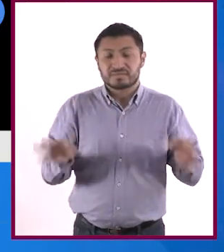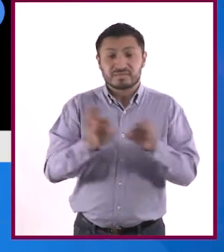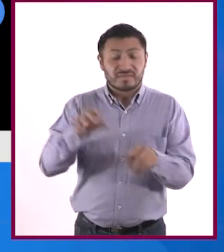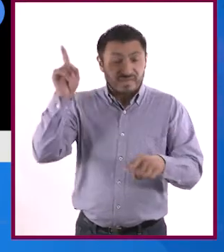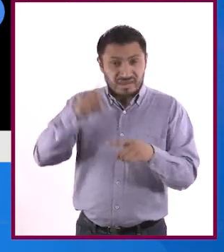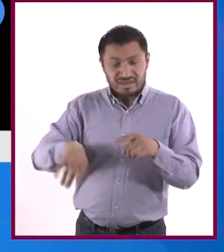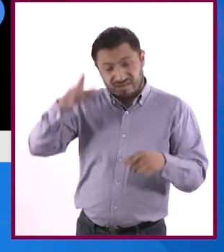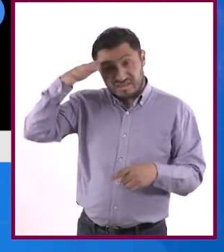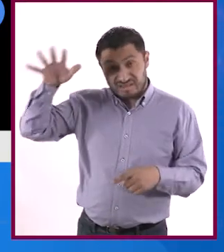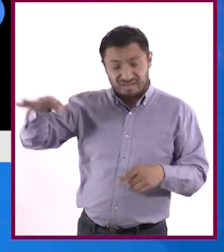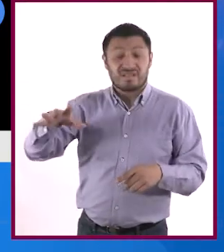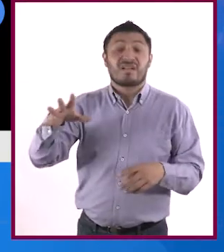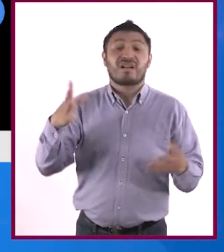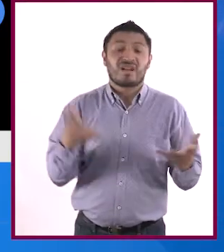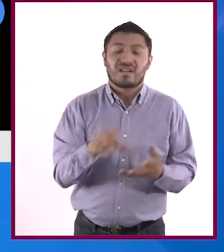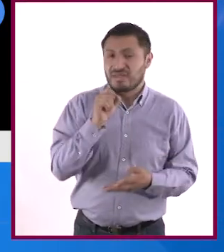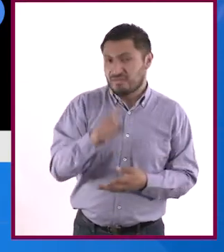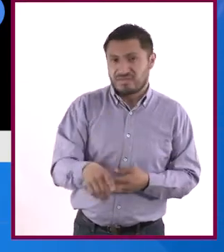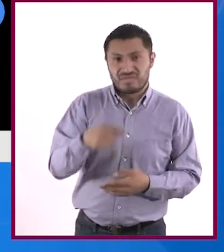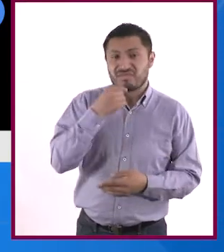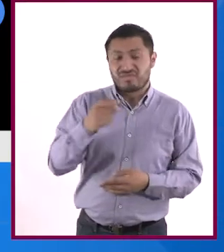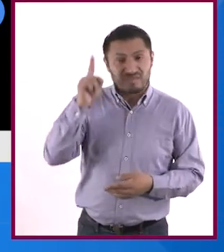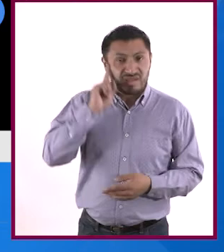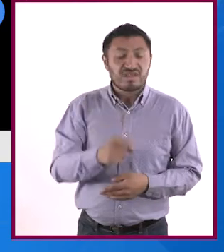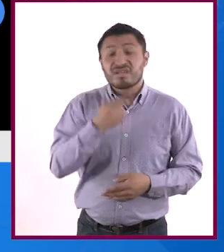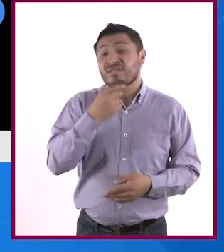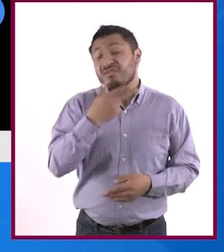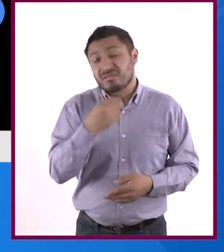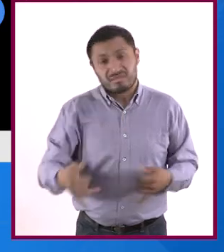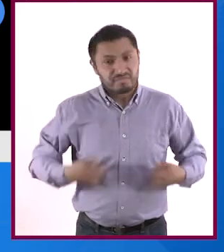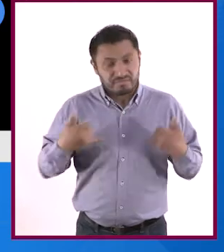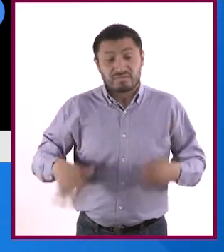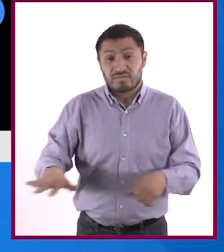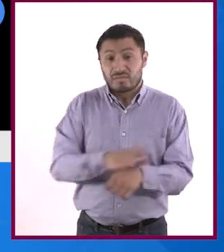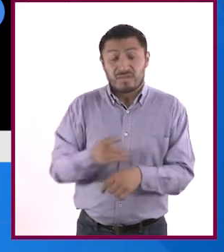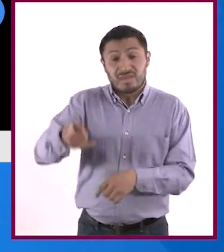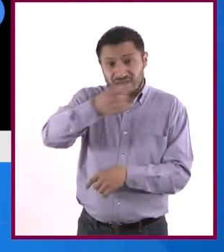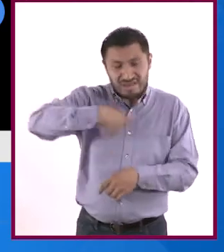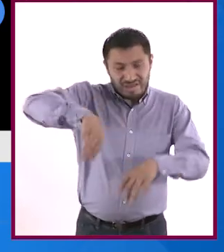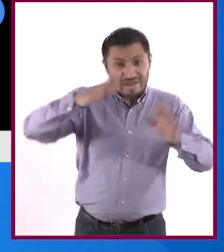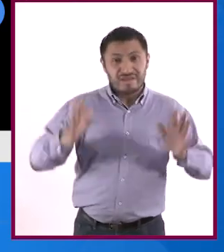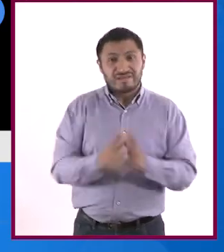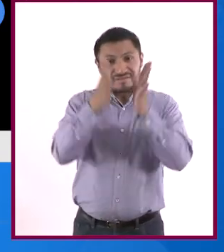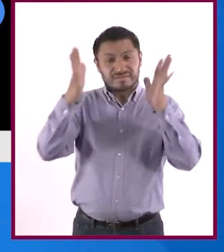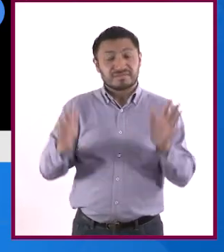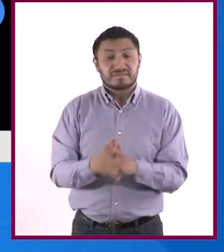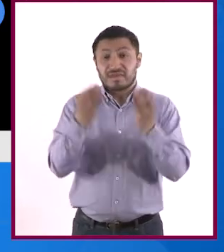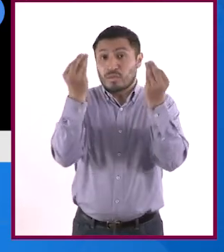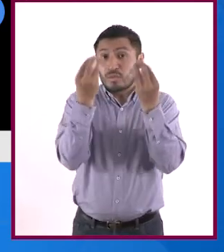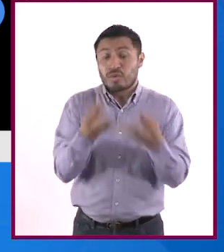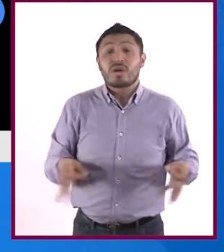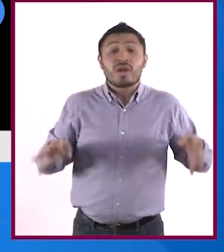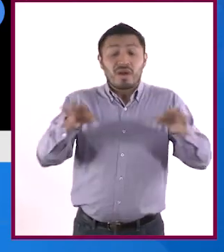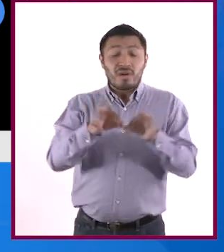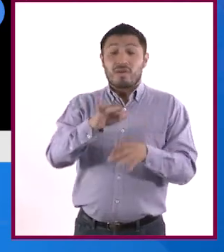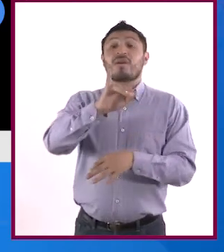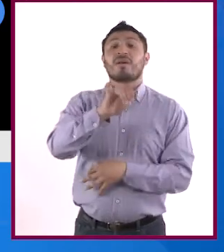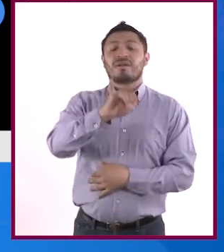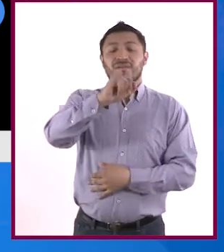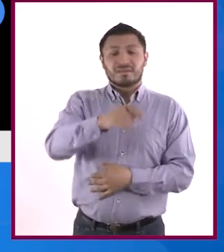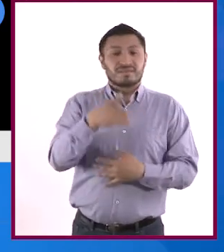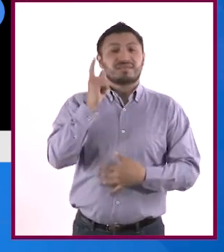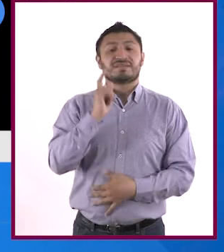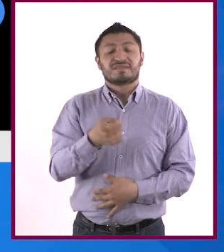adultocentrismo lo han hecho las mismas niñas, niños y adolescentes, porque ellos han participado de una manera muy relevante, no solo